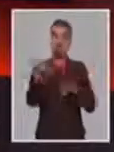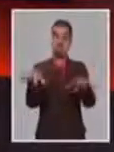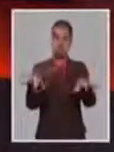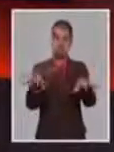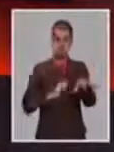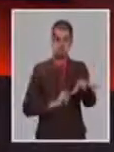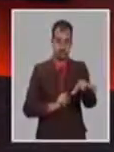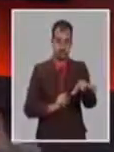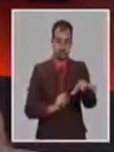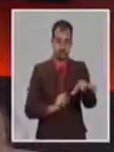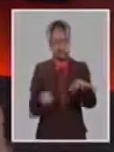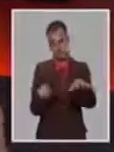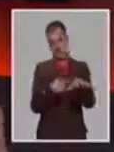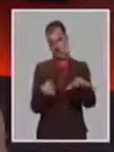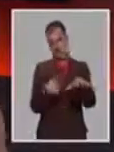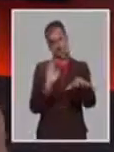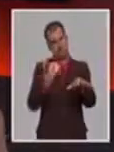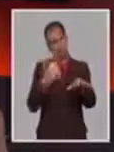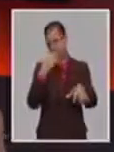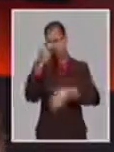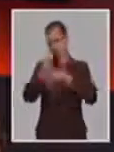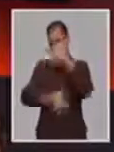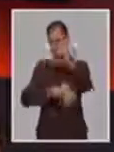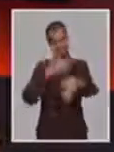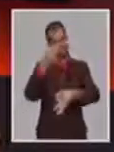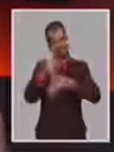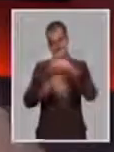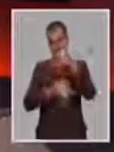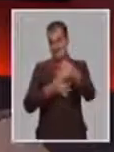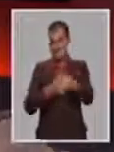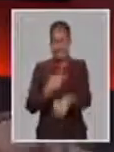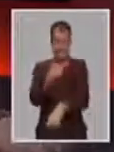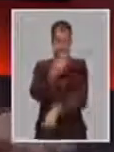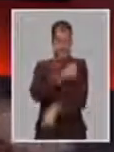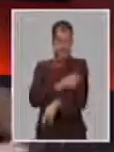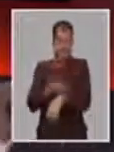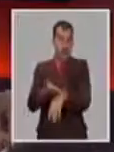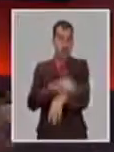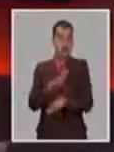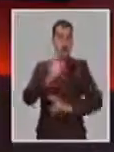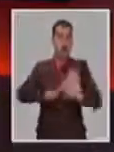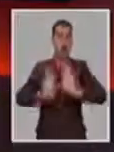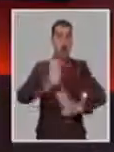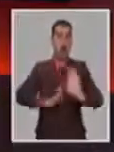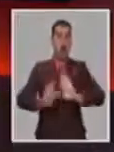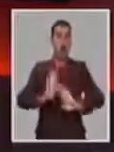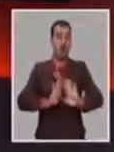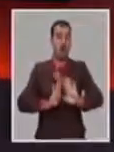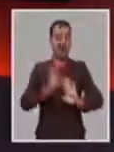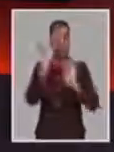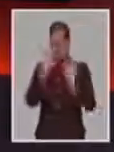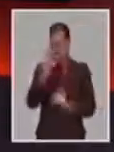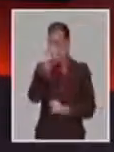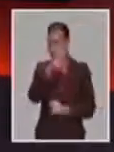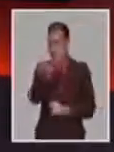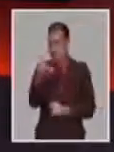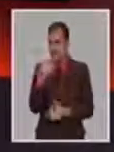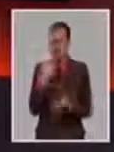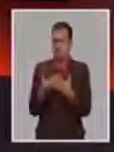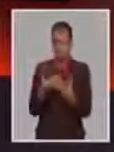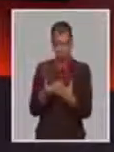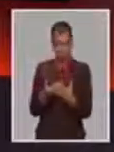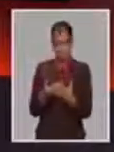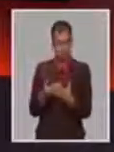dejar de mencionar porque han sido referentes de cómo las vacunas preventivas no tienen necesariamente que probarse en instituciones hospitalarias, pueden salir